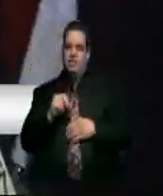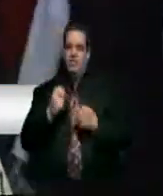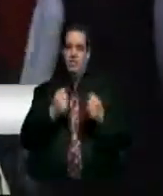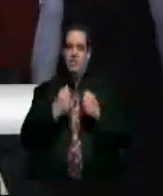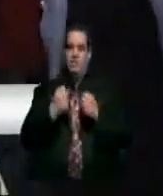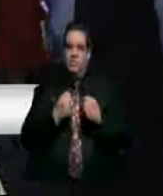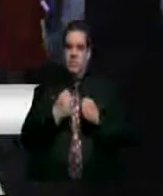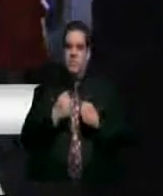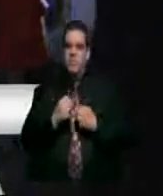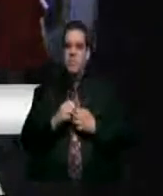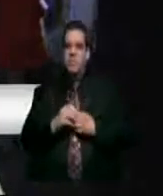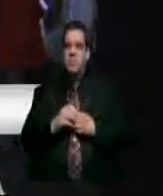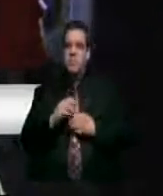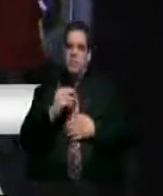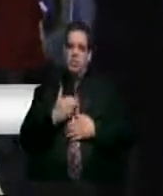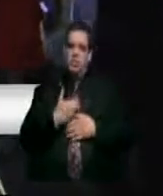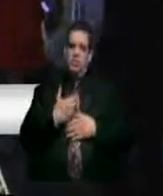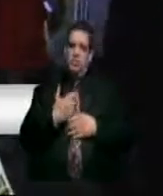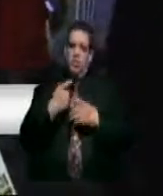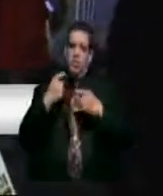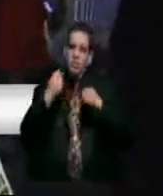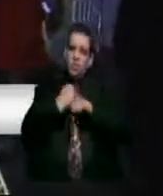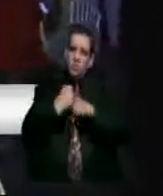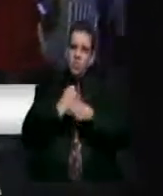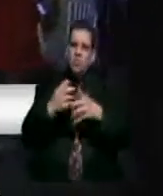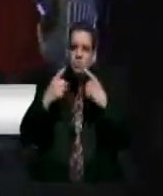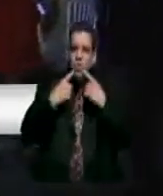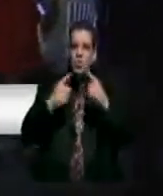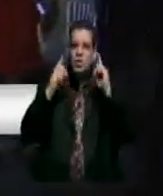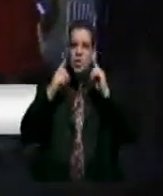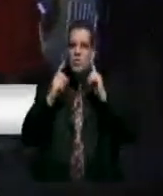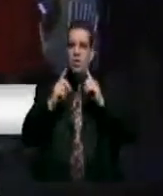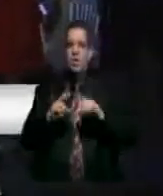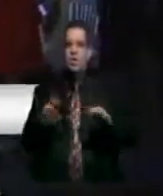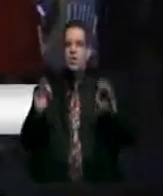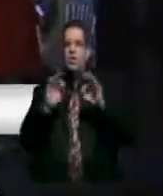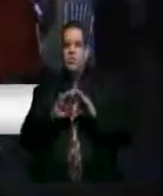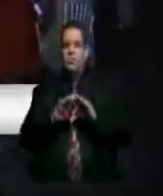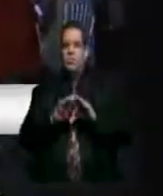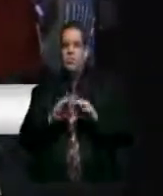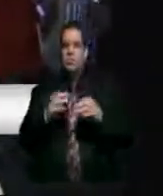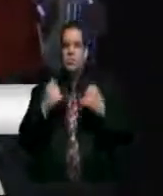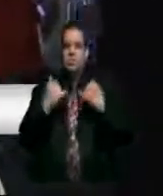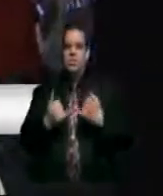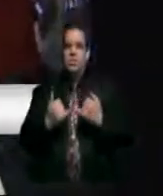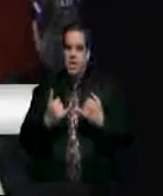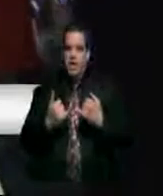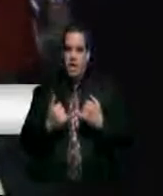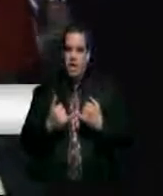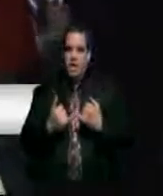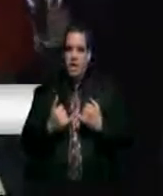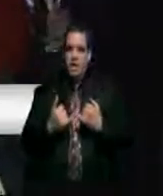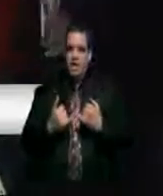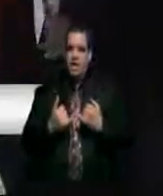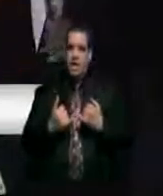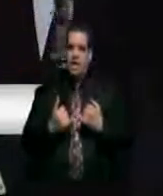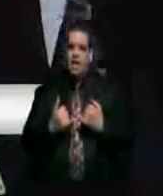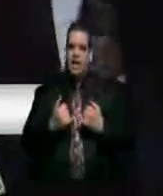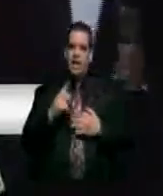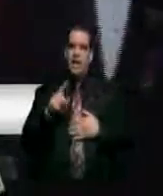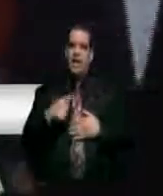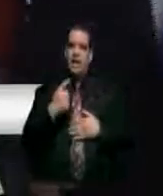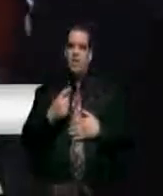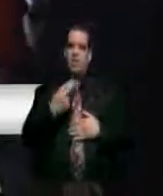luchamos bastante para hacer esa unidad y lo logramos, que es lo importante, y ahora mismo es la única unidad